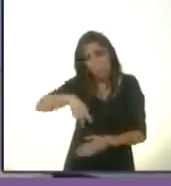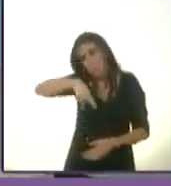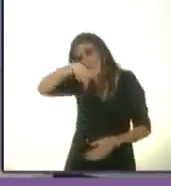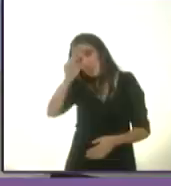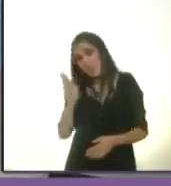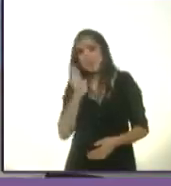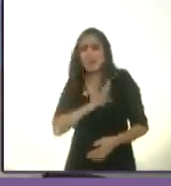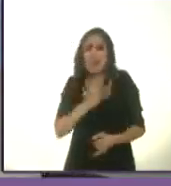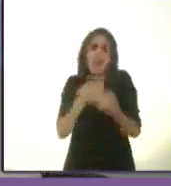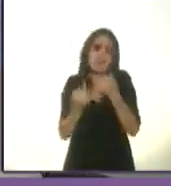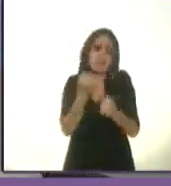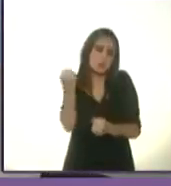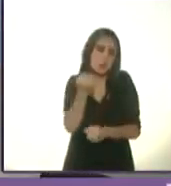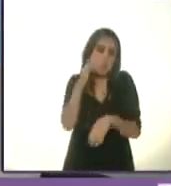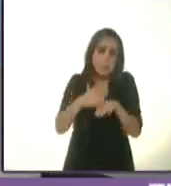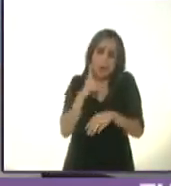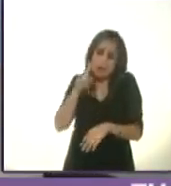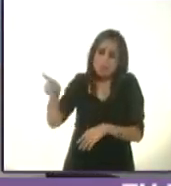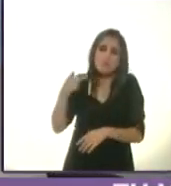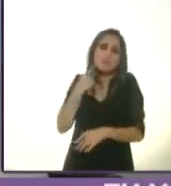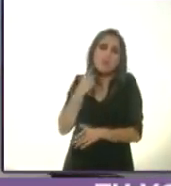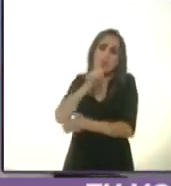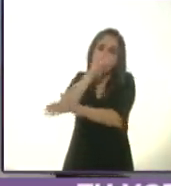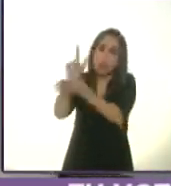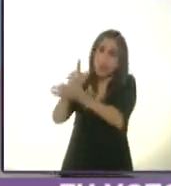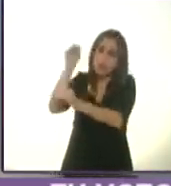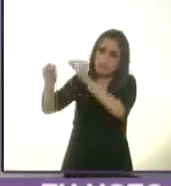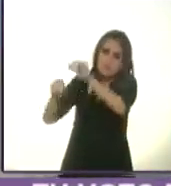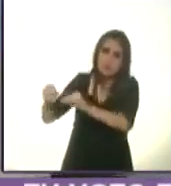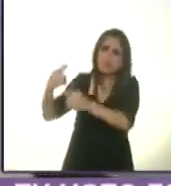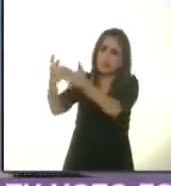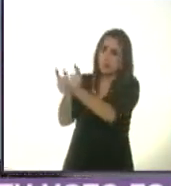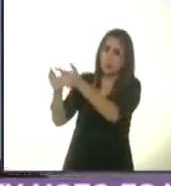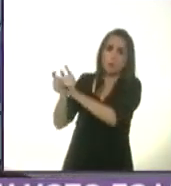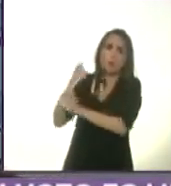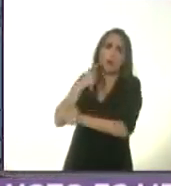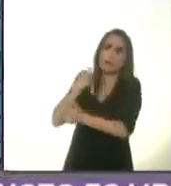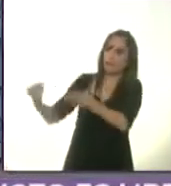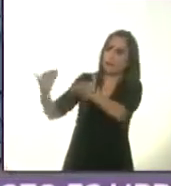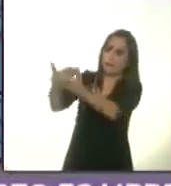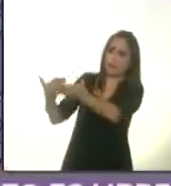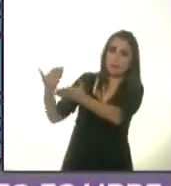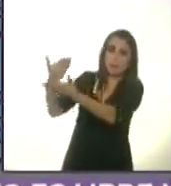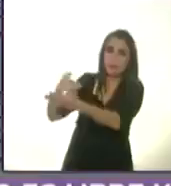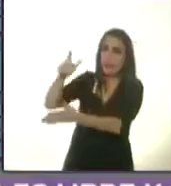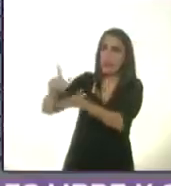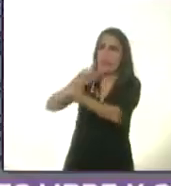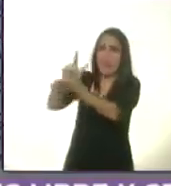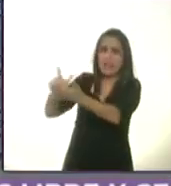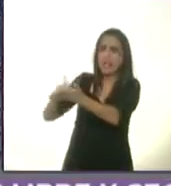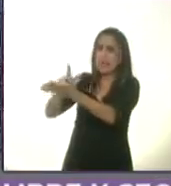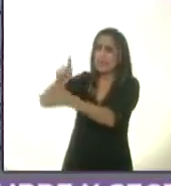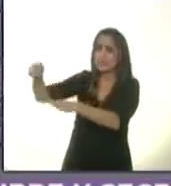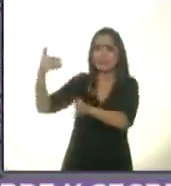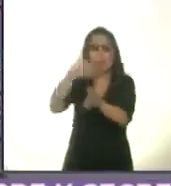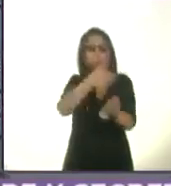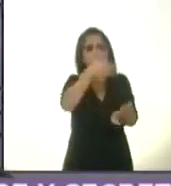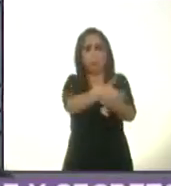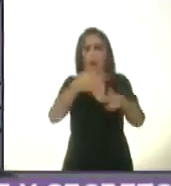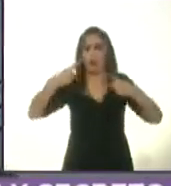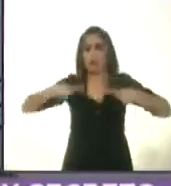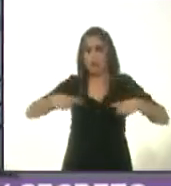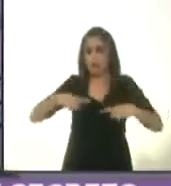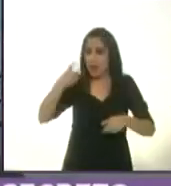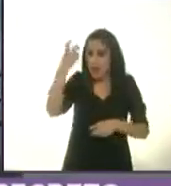con nuestras políticas públicas que presentan nuestros partidos políticos con nuestras leyes en contra con nuestros reglamentos todo